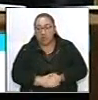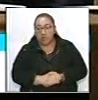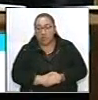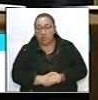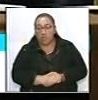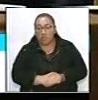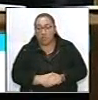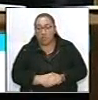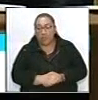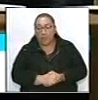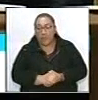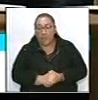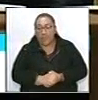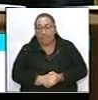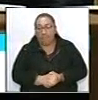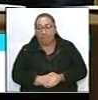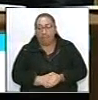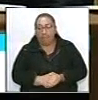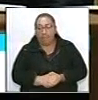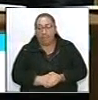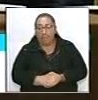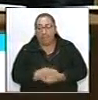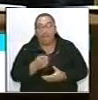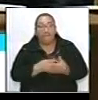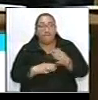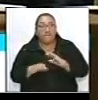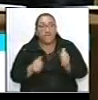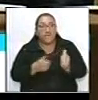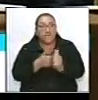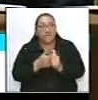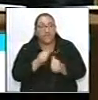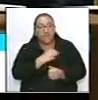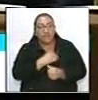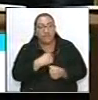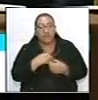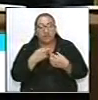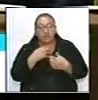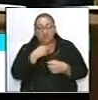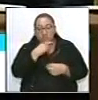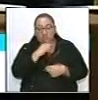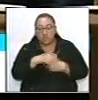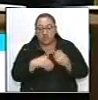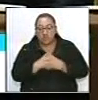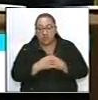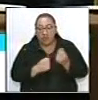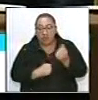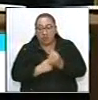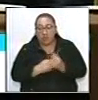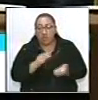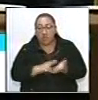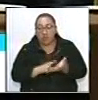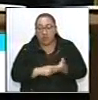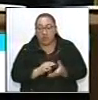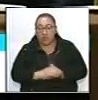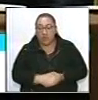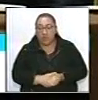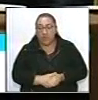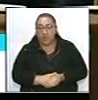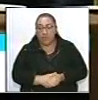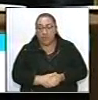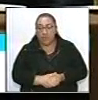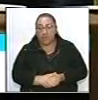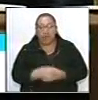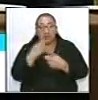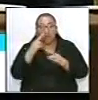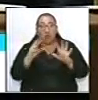quiero que se resalte, ¿no?, la ley de 2013 y haga el seguimiento a través del Ministerio de Trabajo para reforzar y que todos contemos con la póliza de seguro. Asimismo, respetar